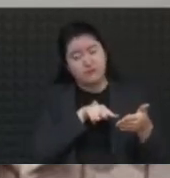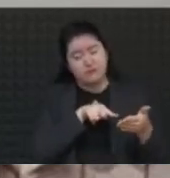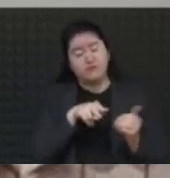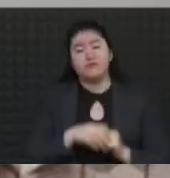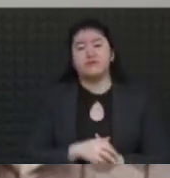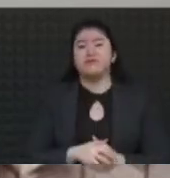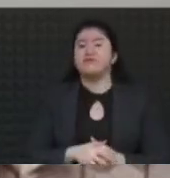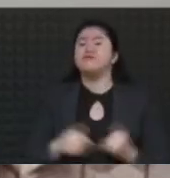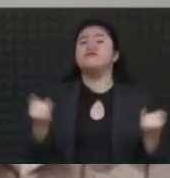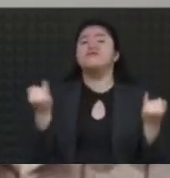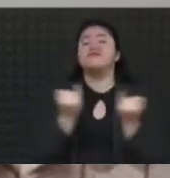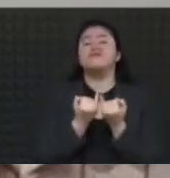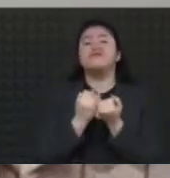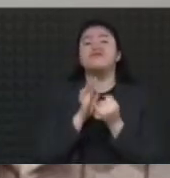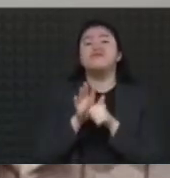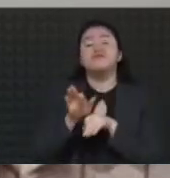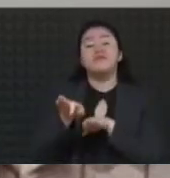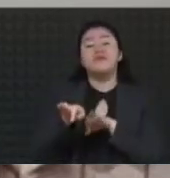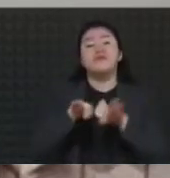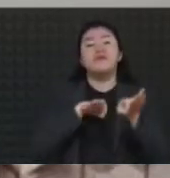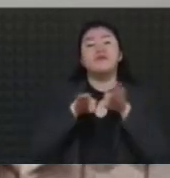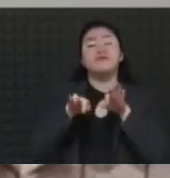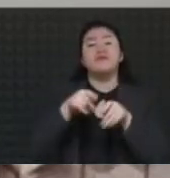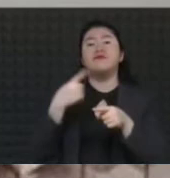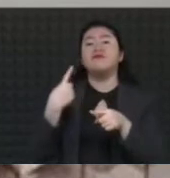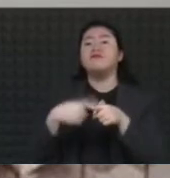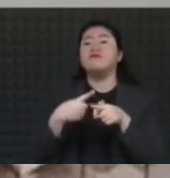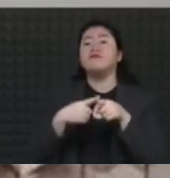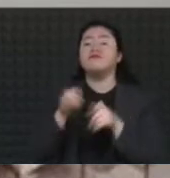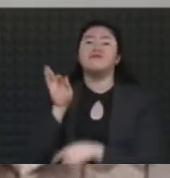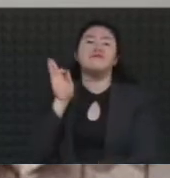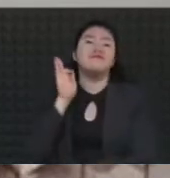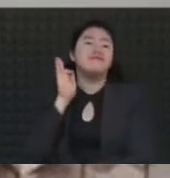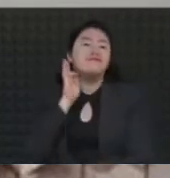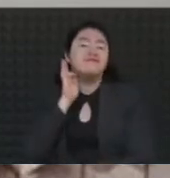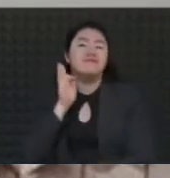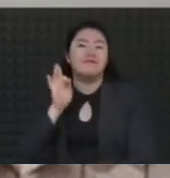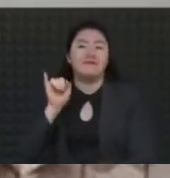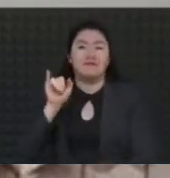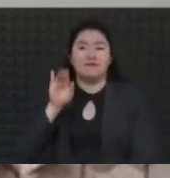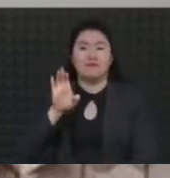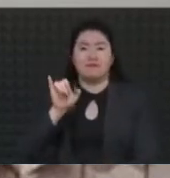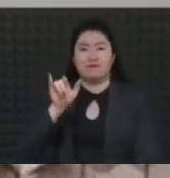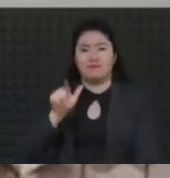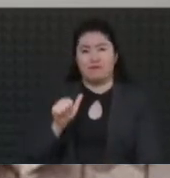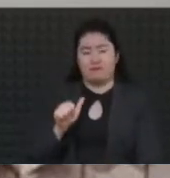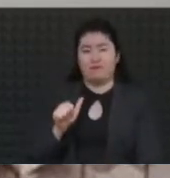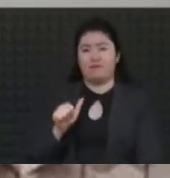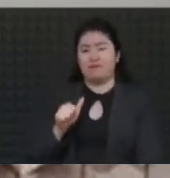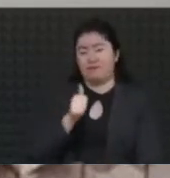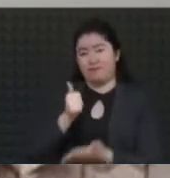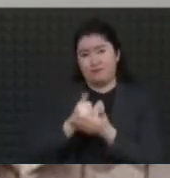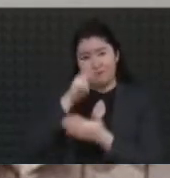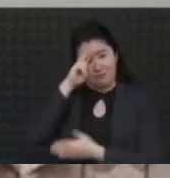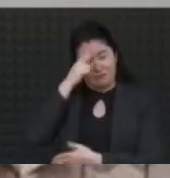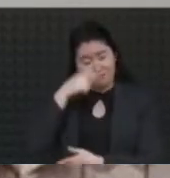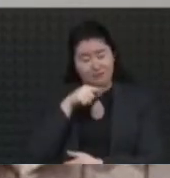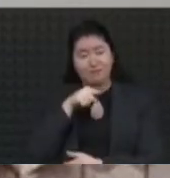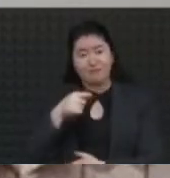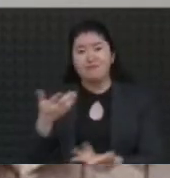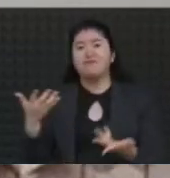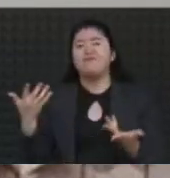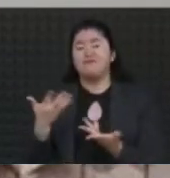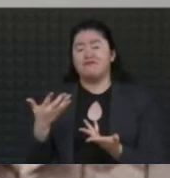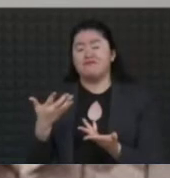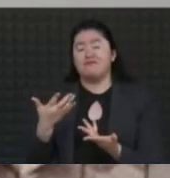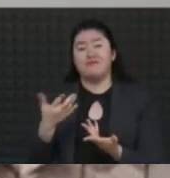pues el trabajo que está haciendo con sus propios peritos la Fiscalía General de Justicia de la Ciudad de México. Entonces, esto es lo que